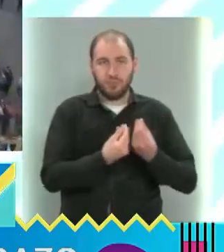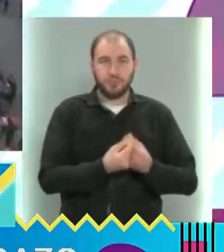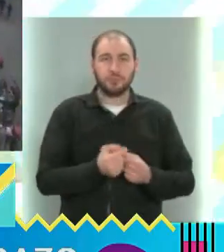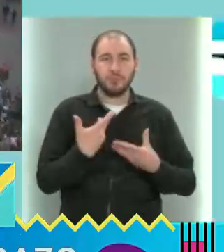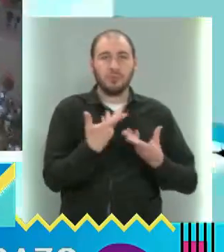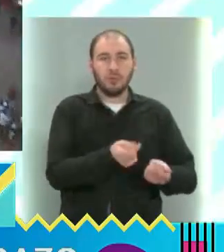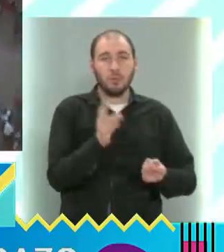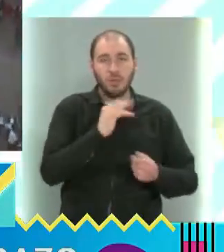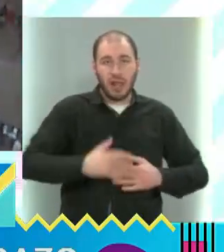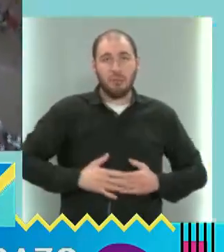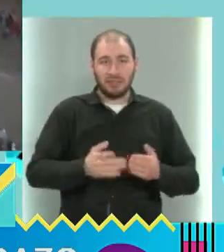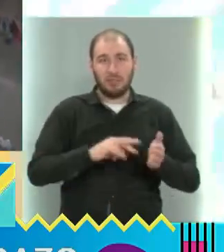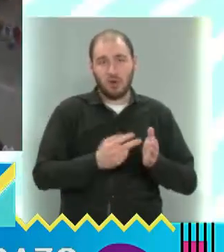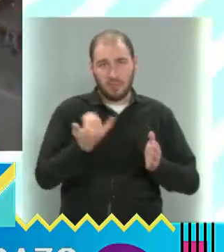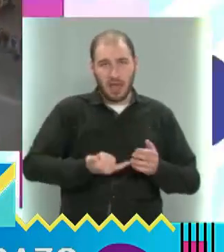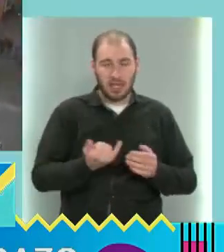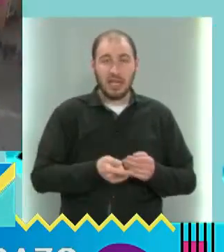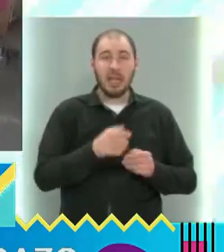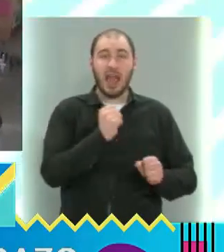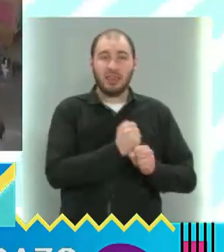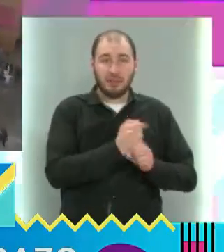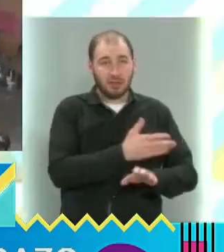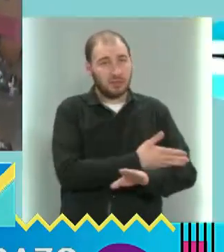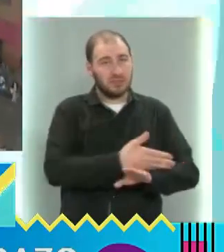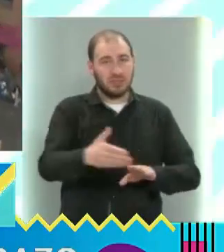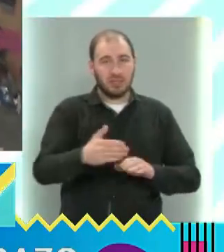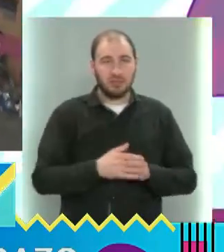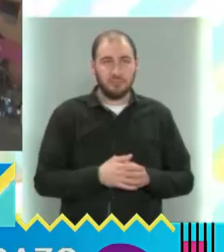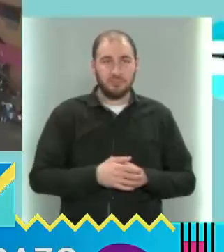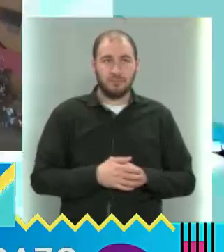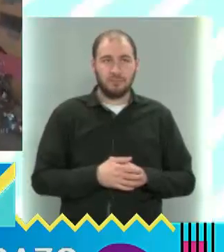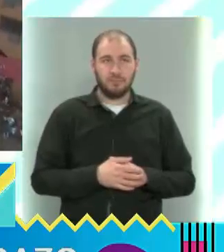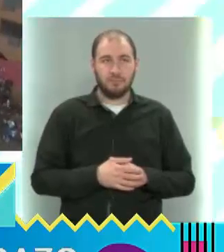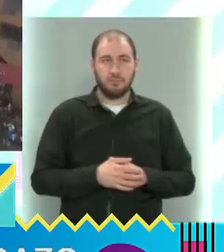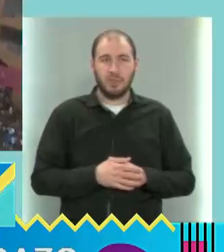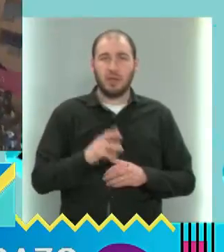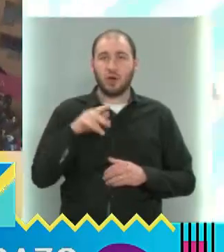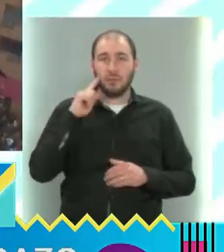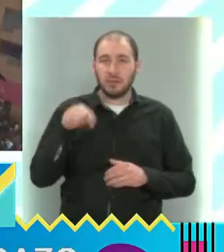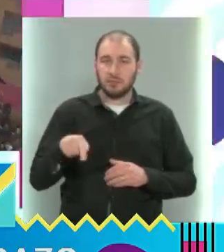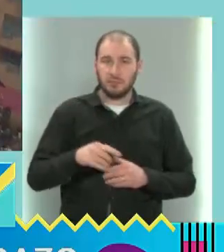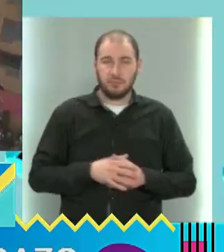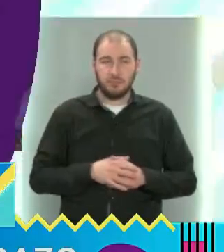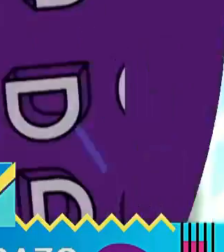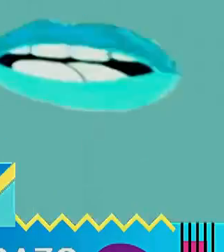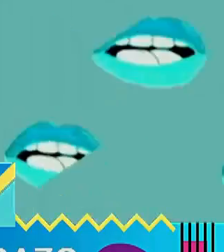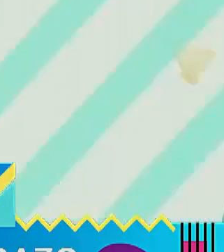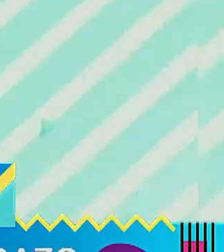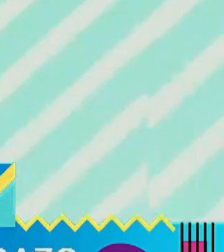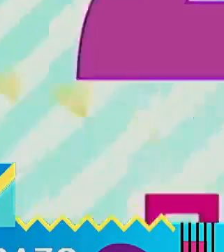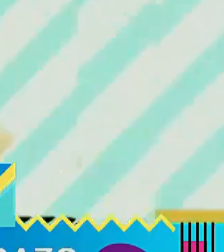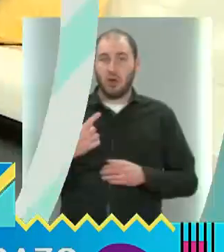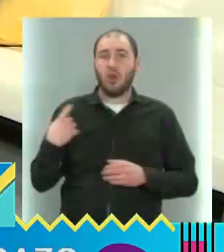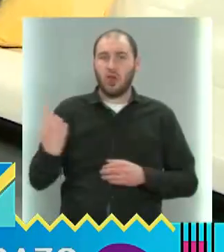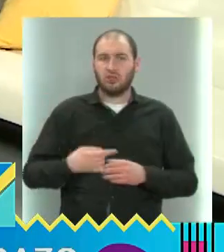se ayuda a la embarazada en dificultad, y el trabajo va a continuar, digamos, es así. Romy. Bueno, para nosotros en realidad